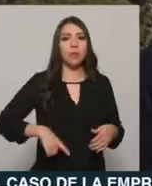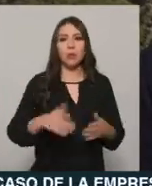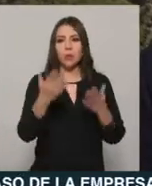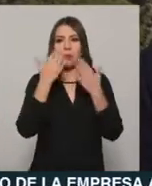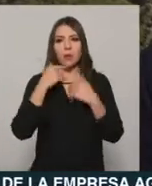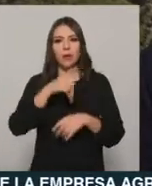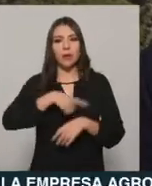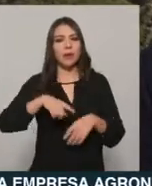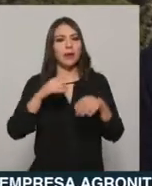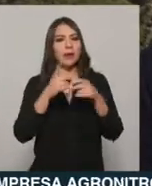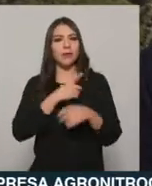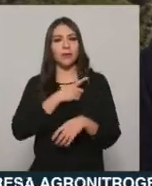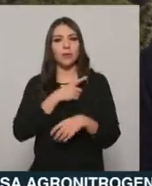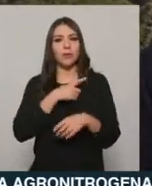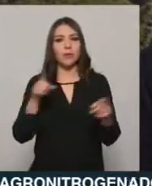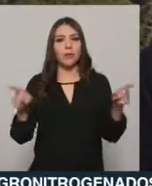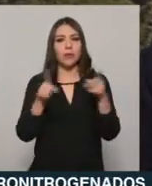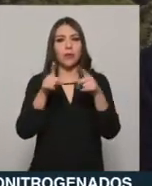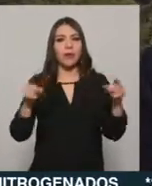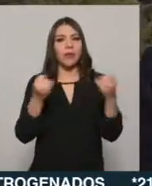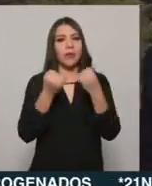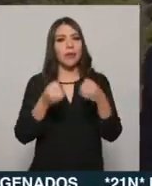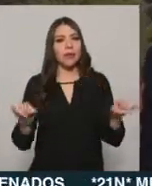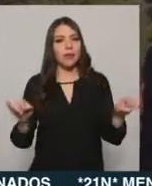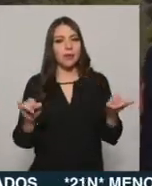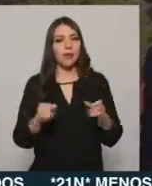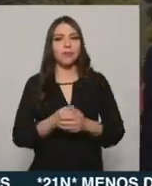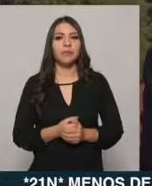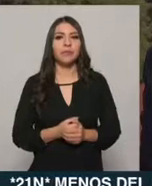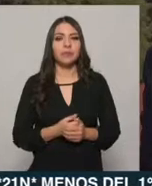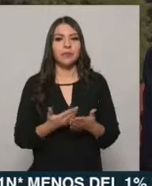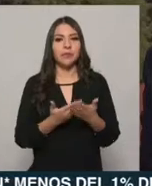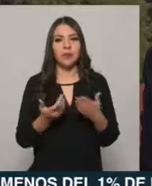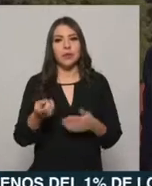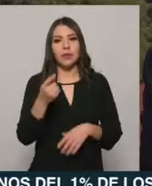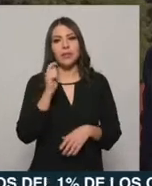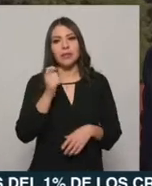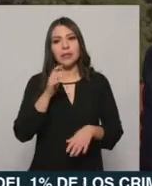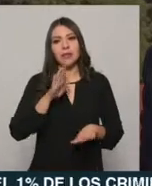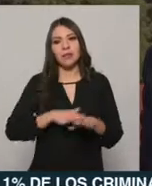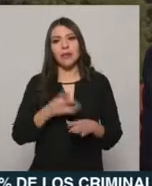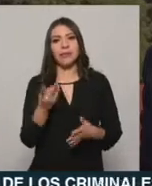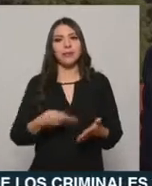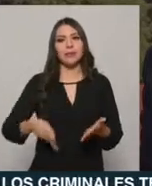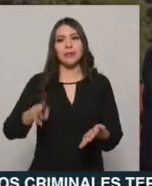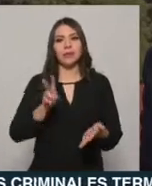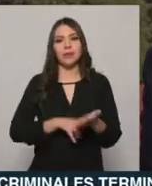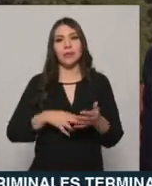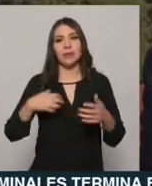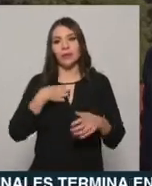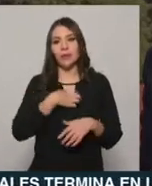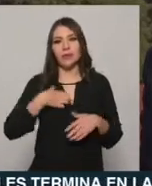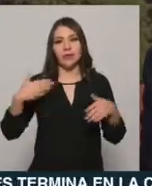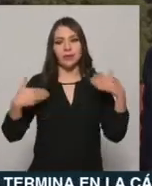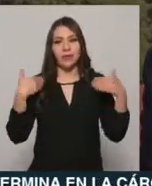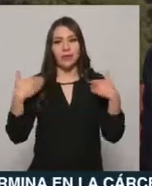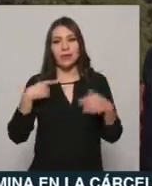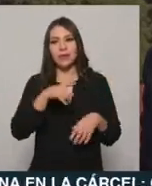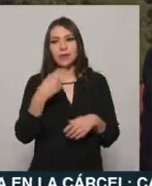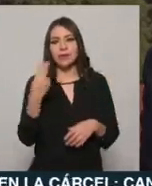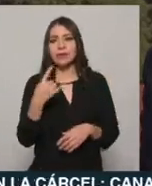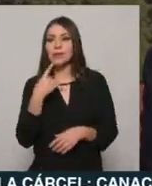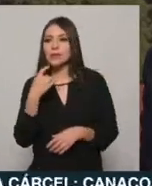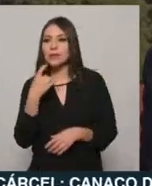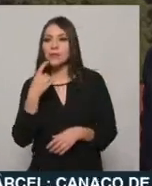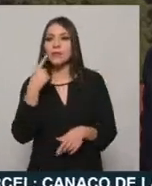independiente. Esto es pues una razón doble de festejo, porque es importante luchar y hacer un gran esfuerzo por